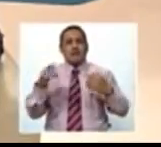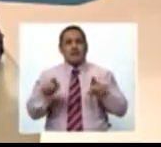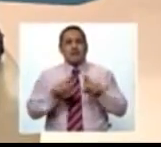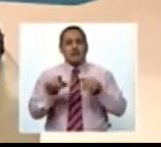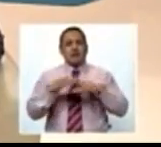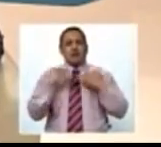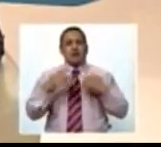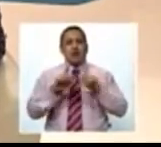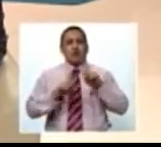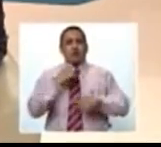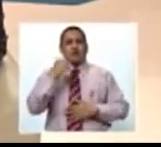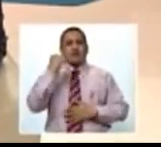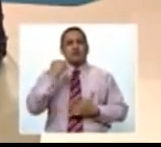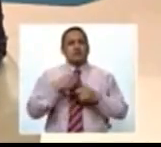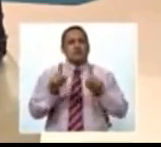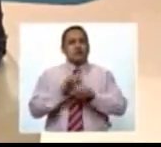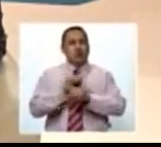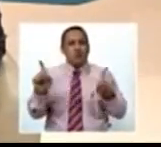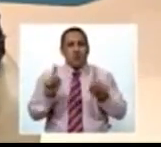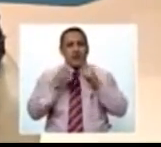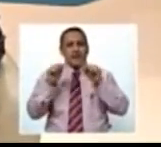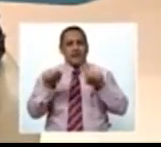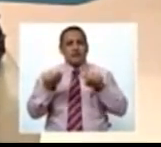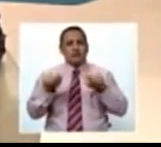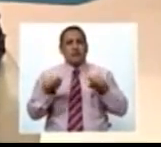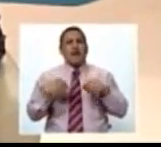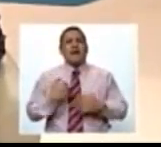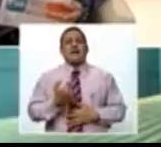vulnerando ciertos derechos. Pero si no hay eso, ¿a